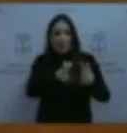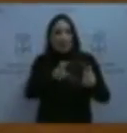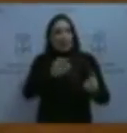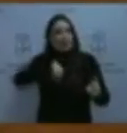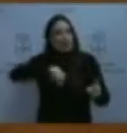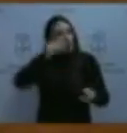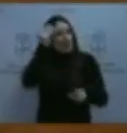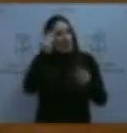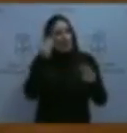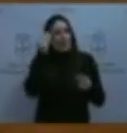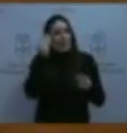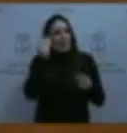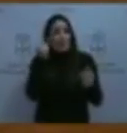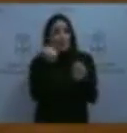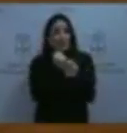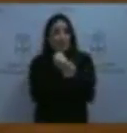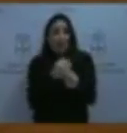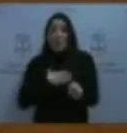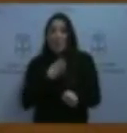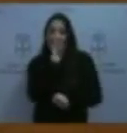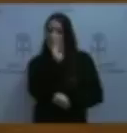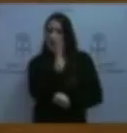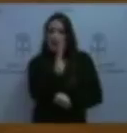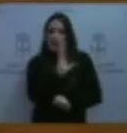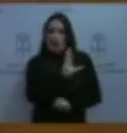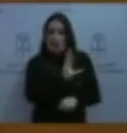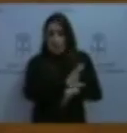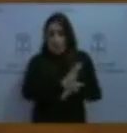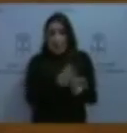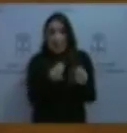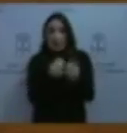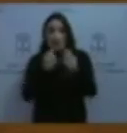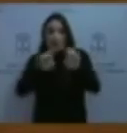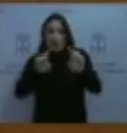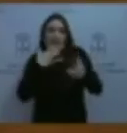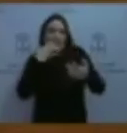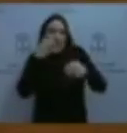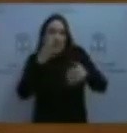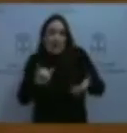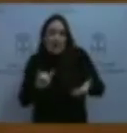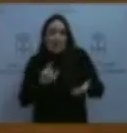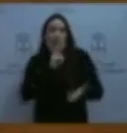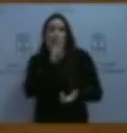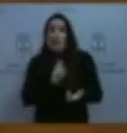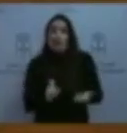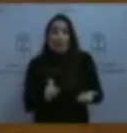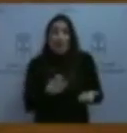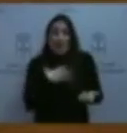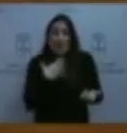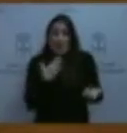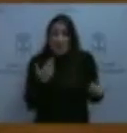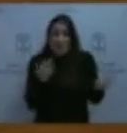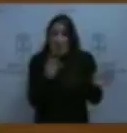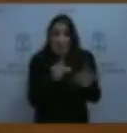que también el trabajo podría hacerse directamente desde la consejería con esa empresa, si tuviera sentido. La Fundación no tendría sentido en este